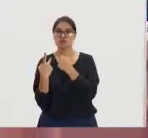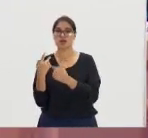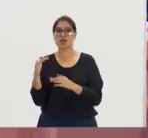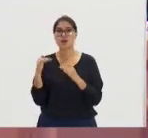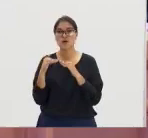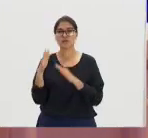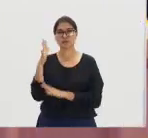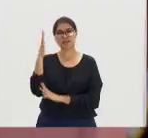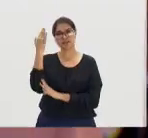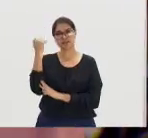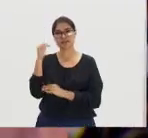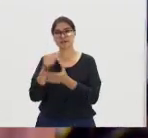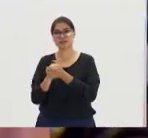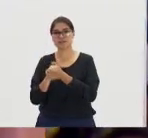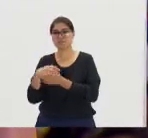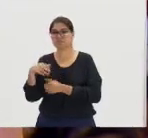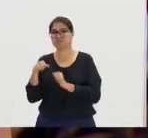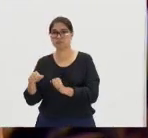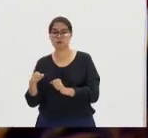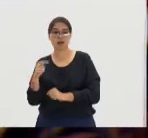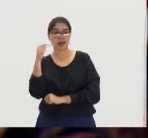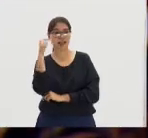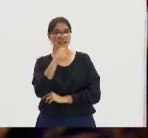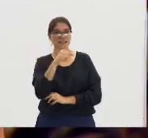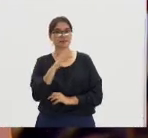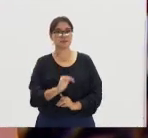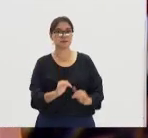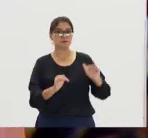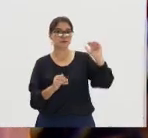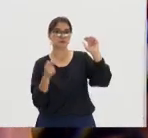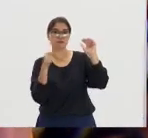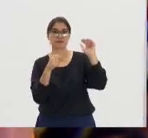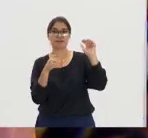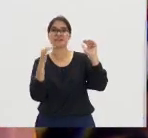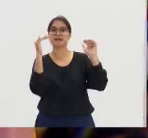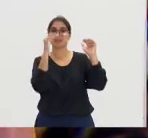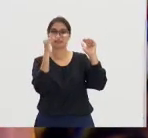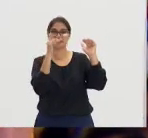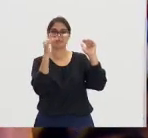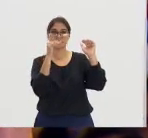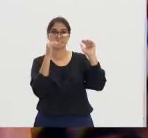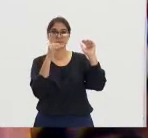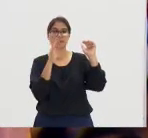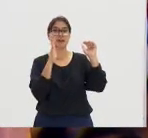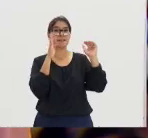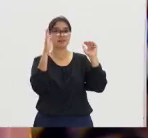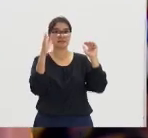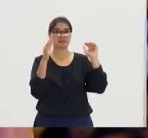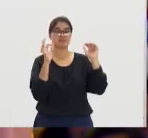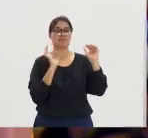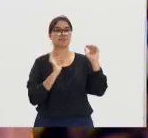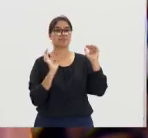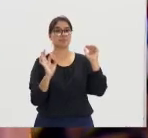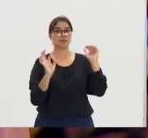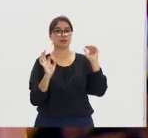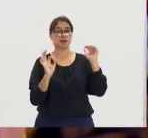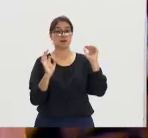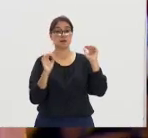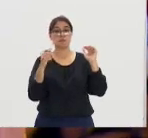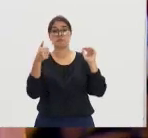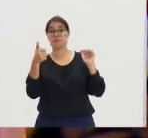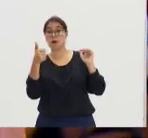sembrada en estos chicos, tarde o temprano va a dar fruto. No se emocione, para bien o para mal.